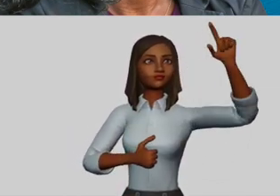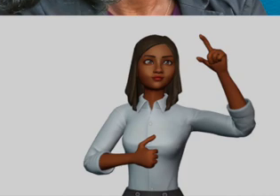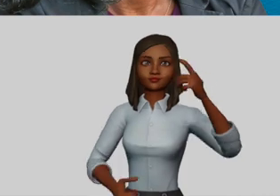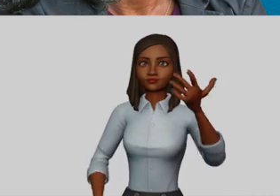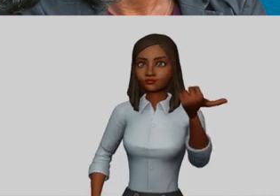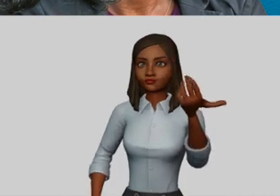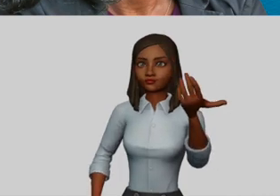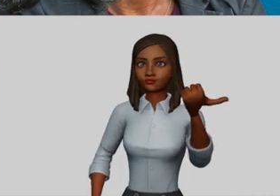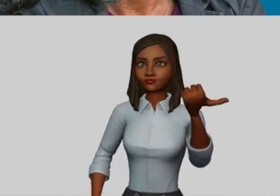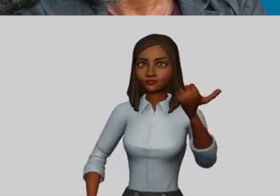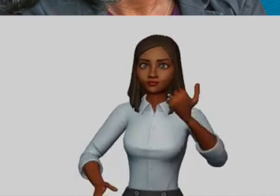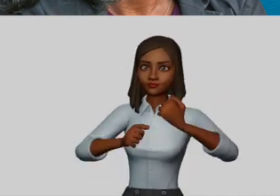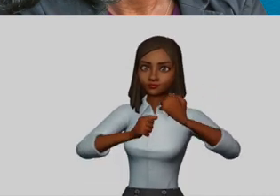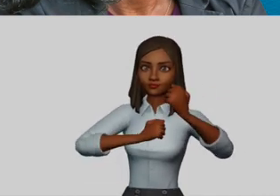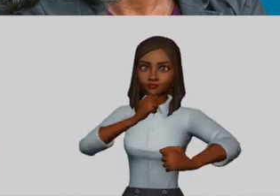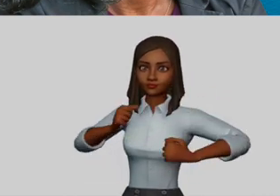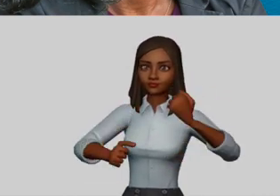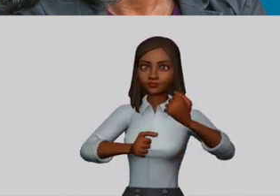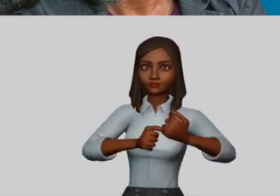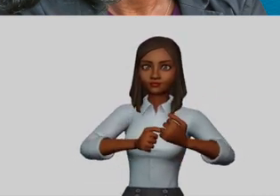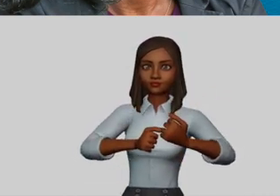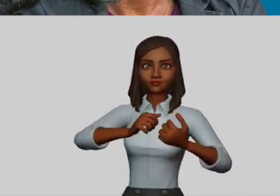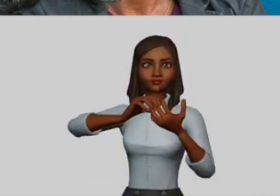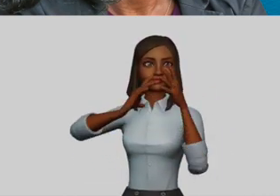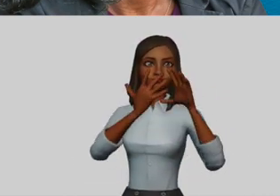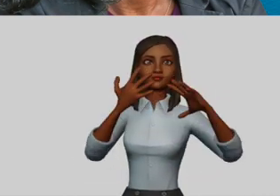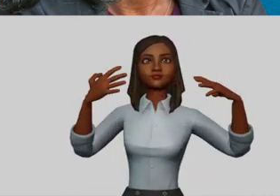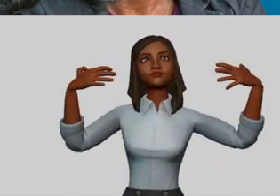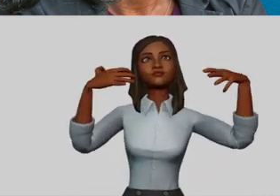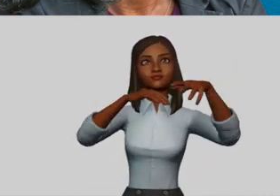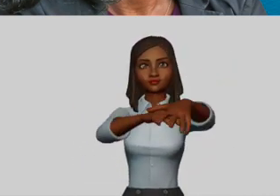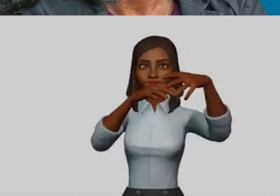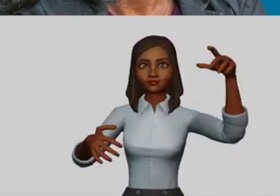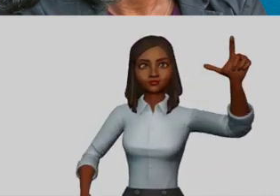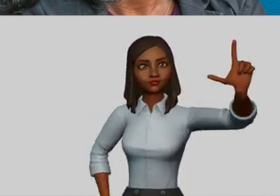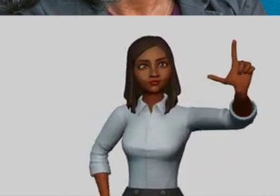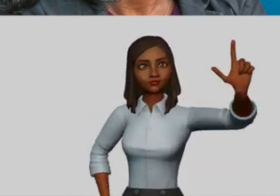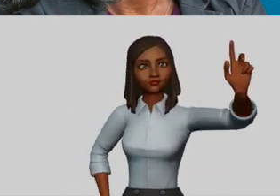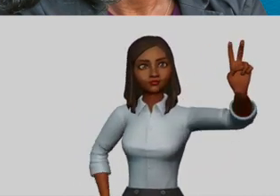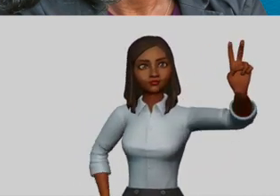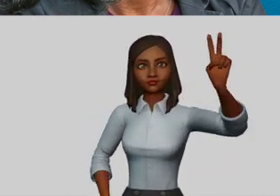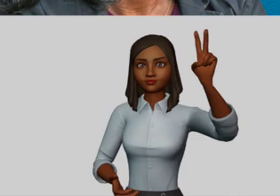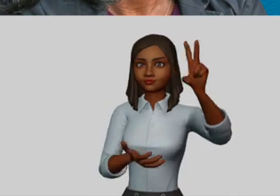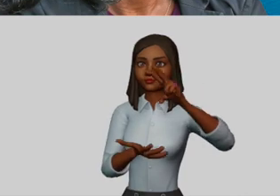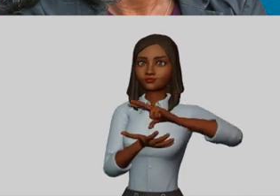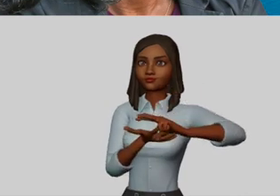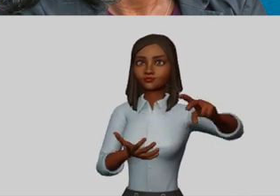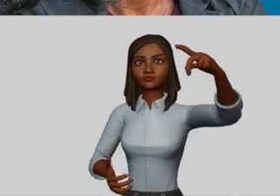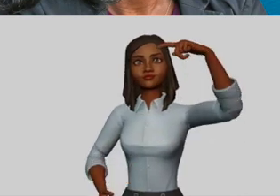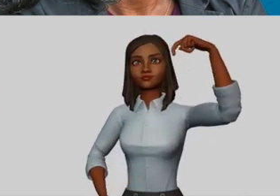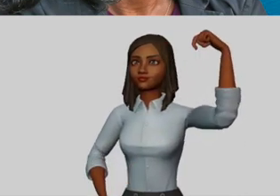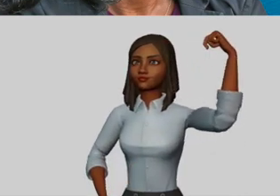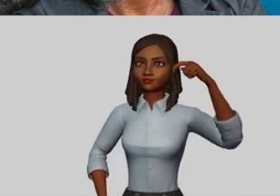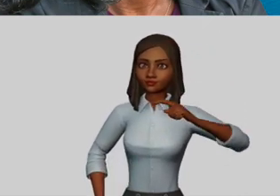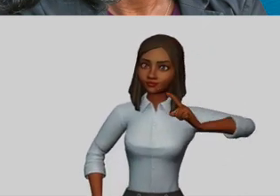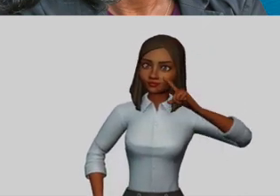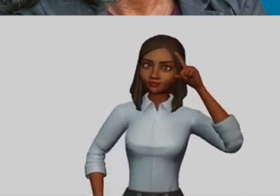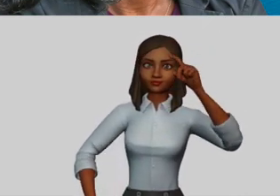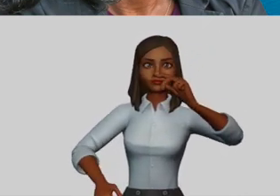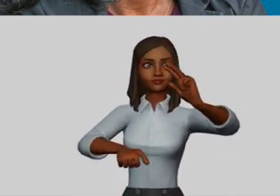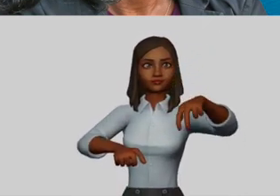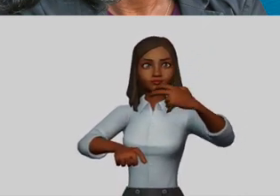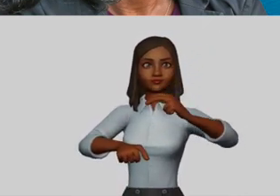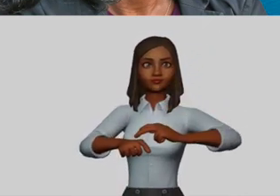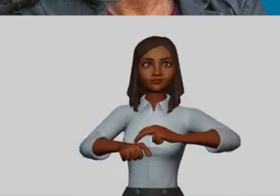avanzar es que cada vez que nosotros hablamos con una gente de la comunidad, dejamos que ellos interactúen con la plataforma. Y cuando ellos ven